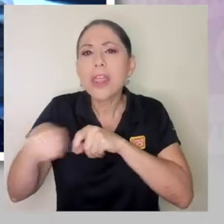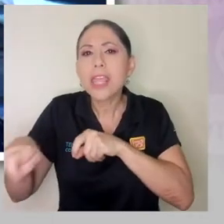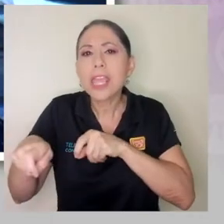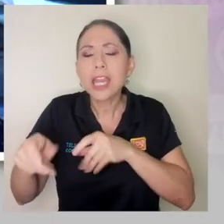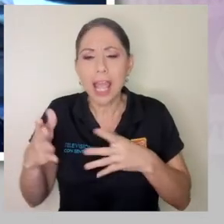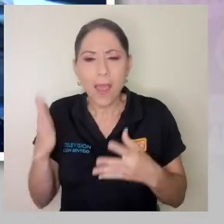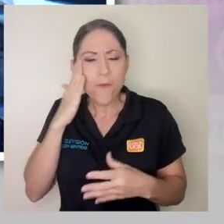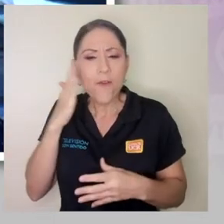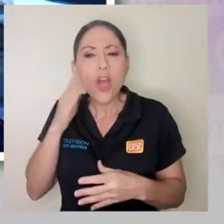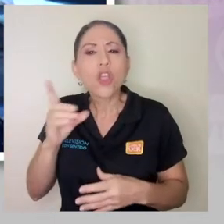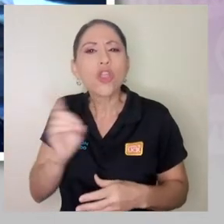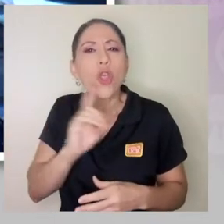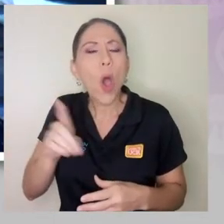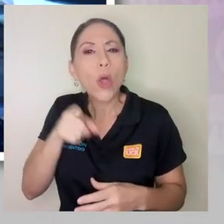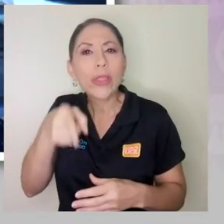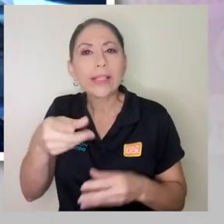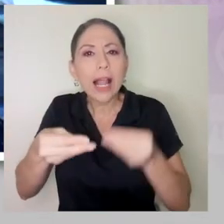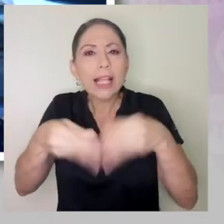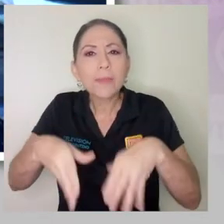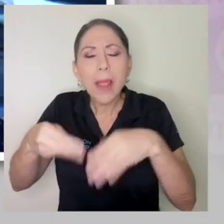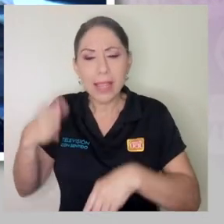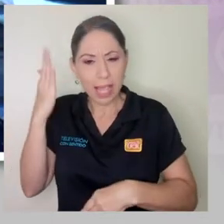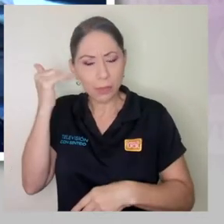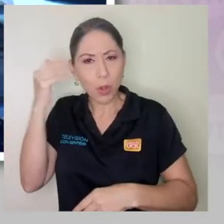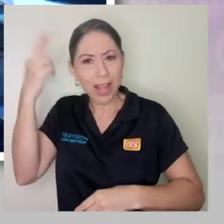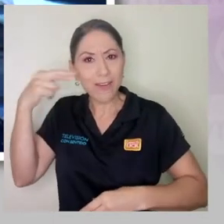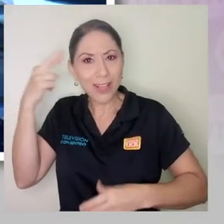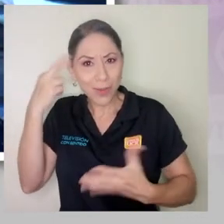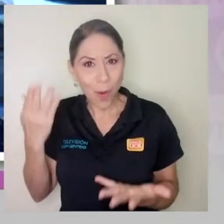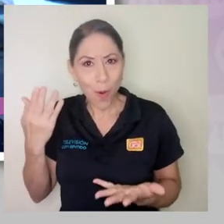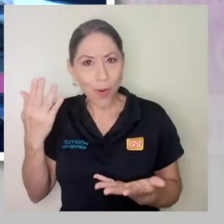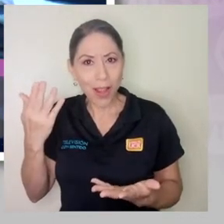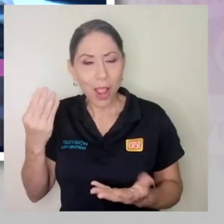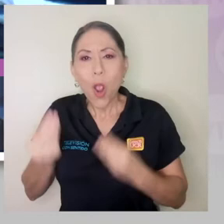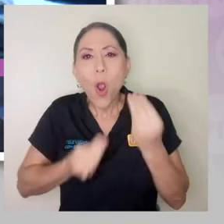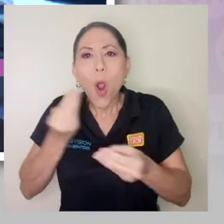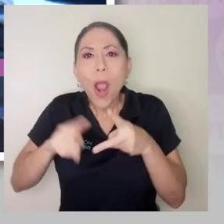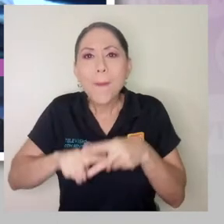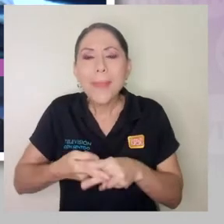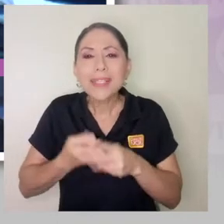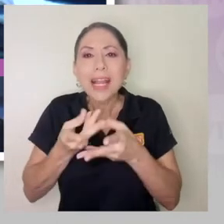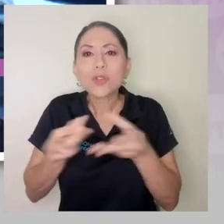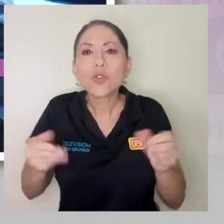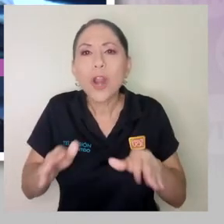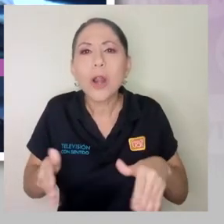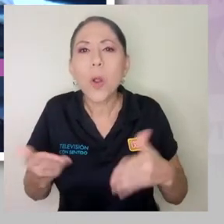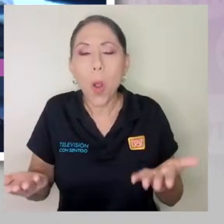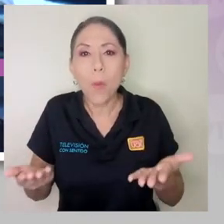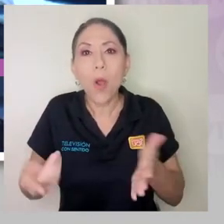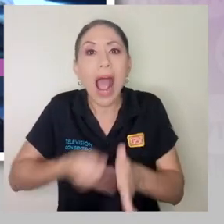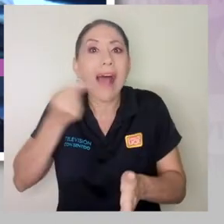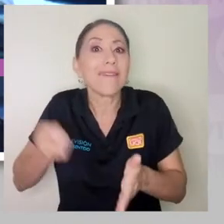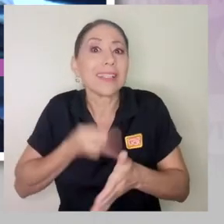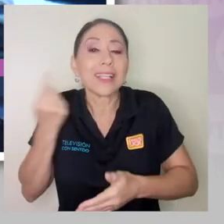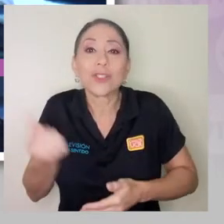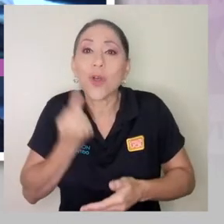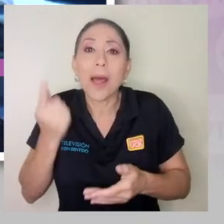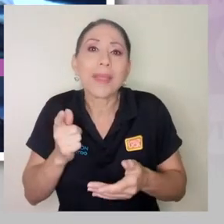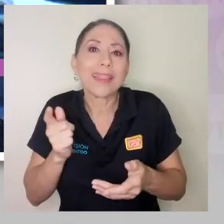las pérdidas o sus causas, y cómo empezar a solucionarlos, por ejemplo, a veces solo el cambiar una parte del